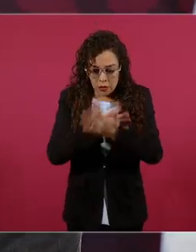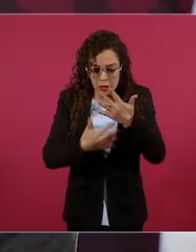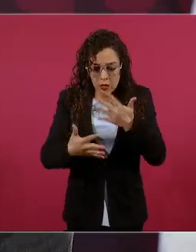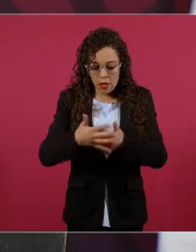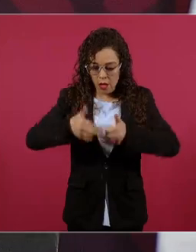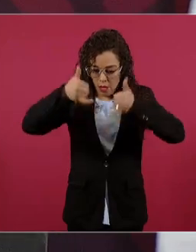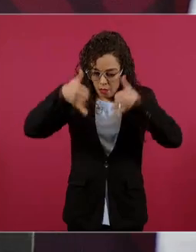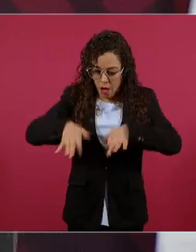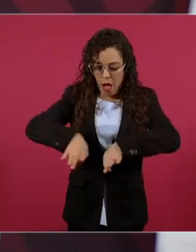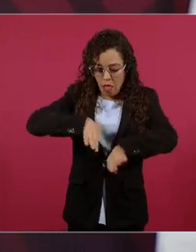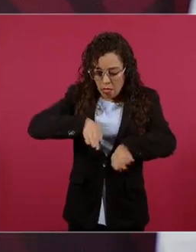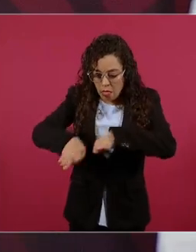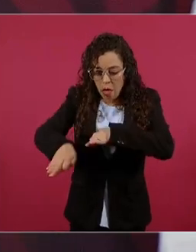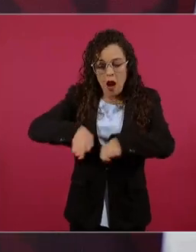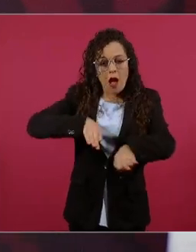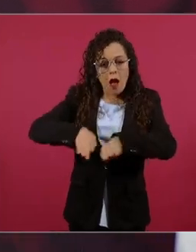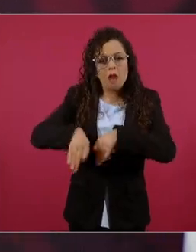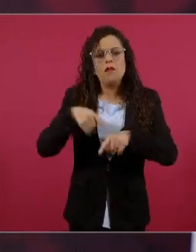son sus